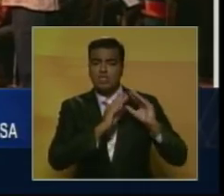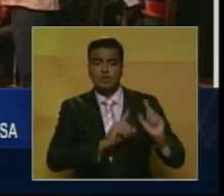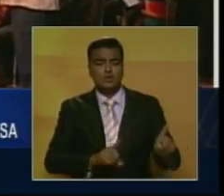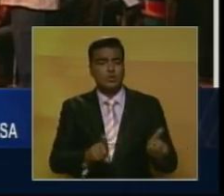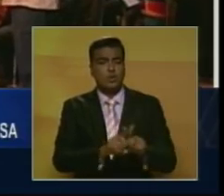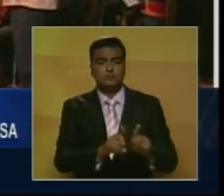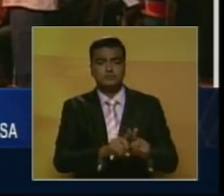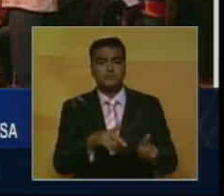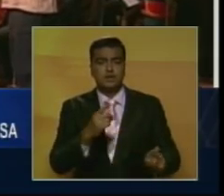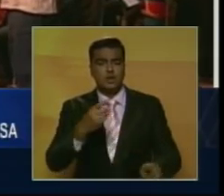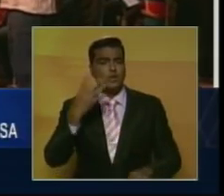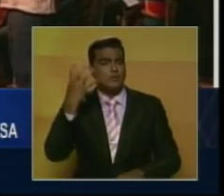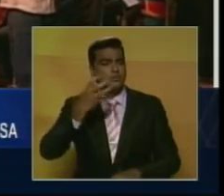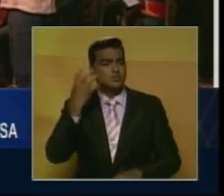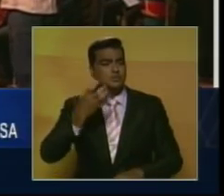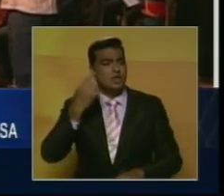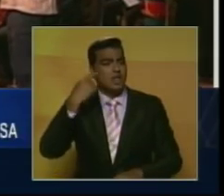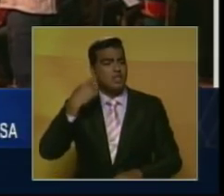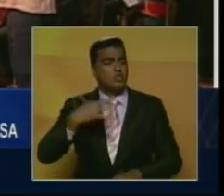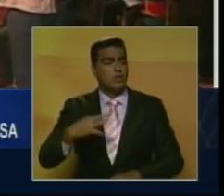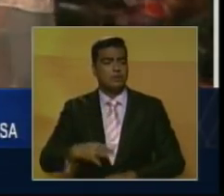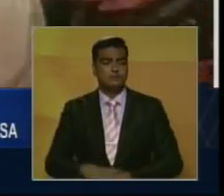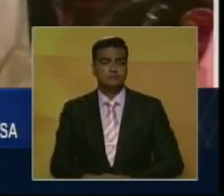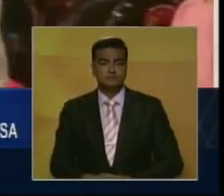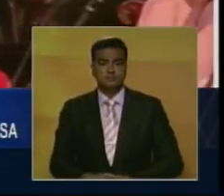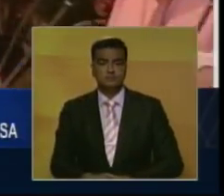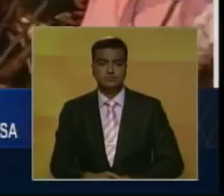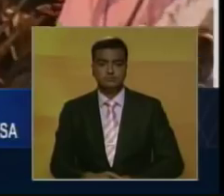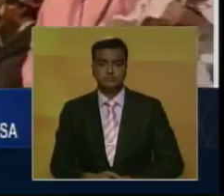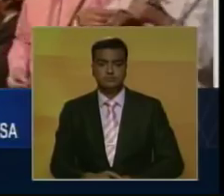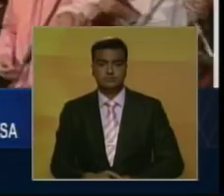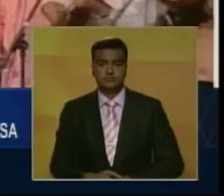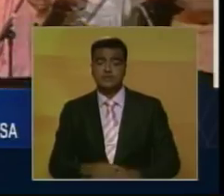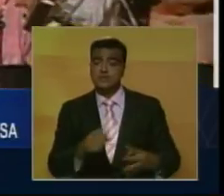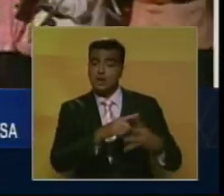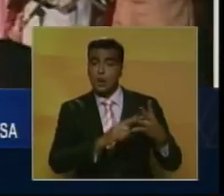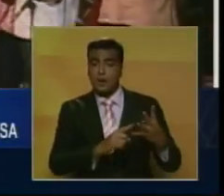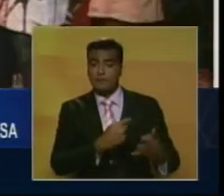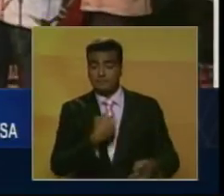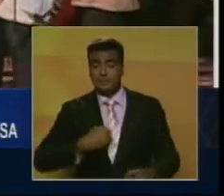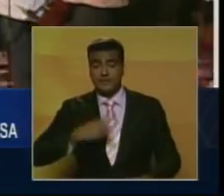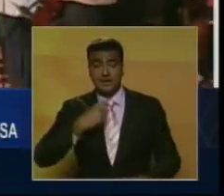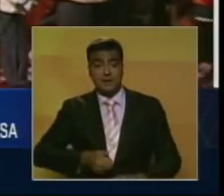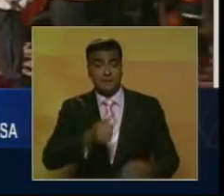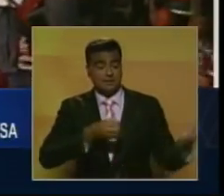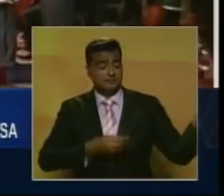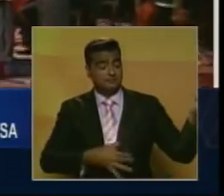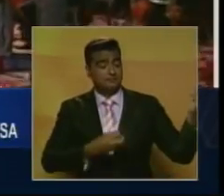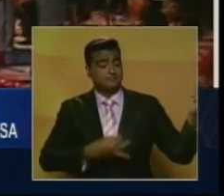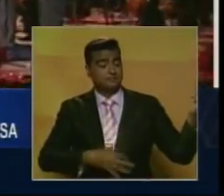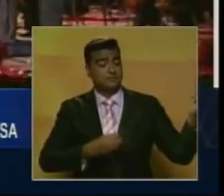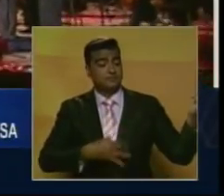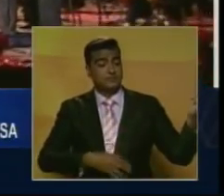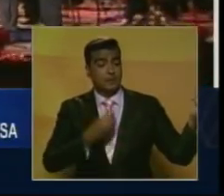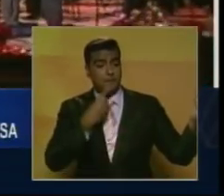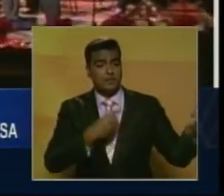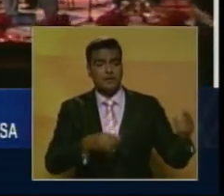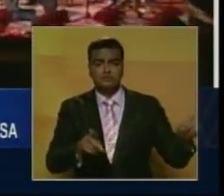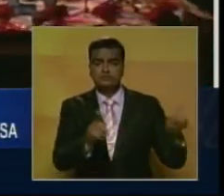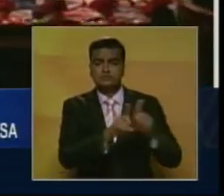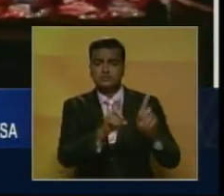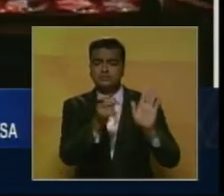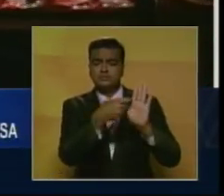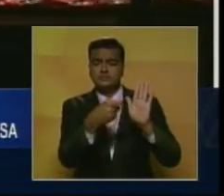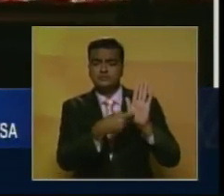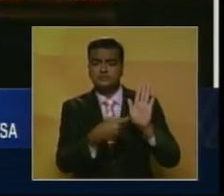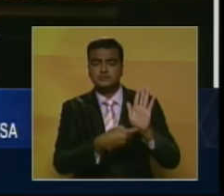y no como suenan en el caso de la guitarra clásica, instrumento que al poseer más cuerdas puede elaborar una melodía